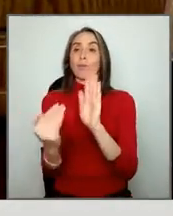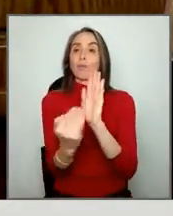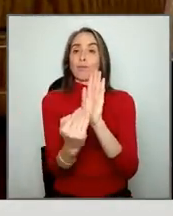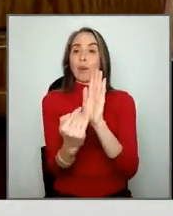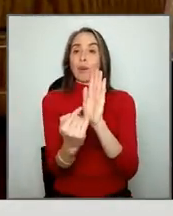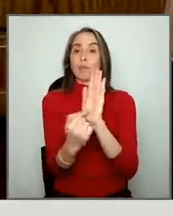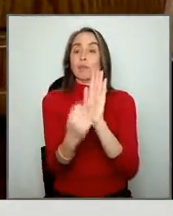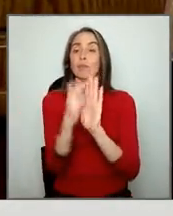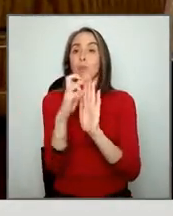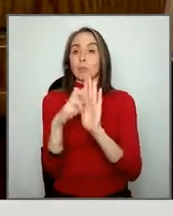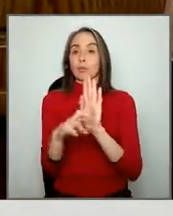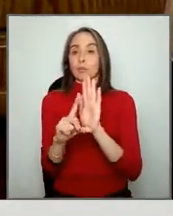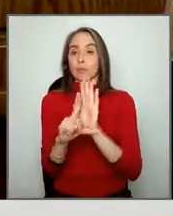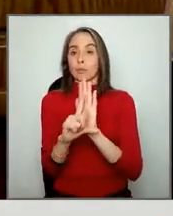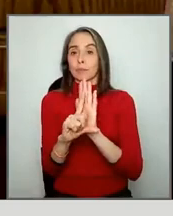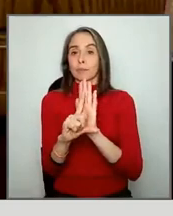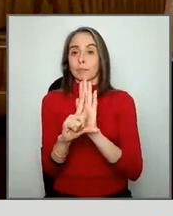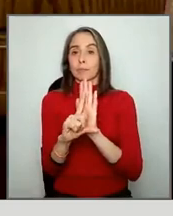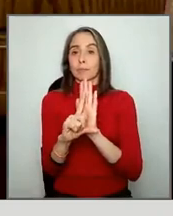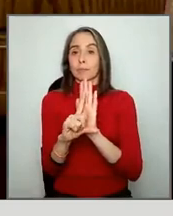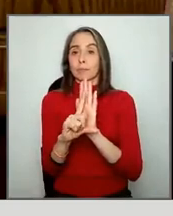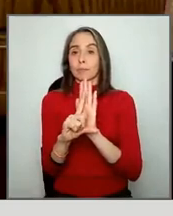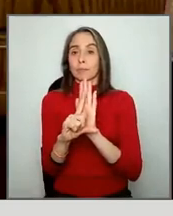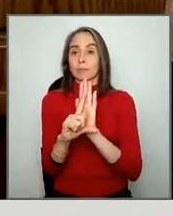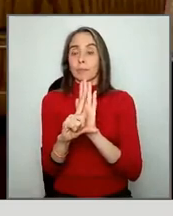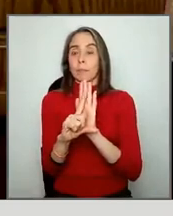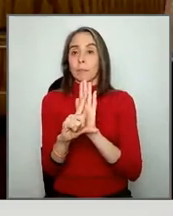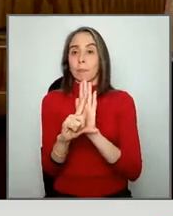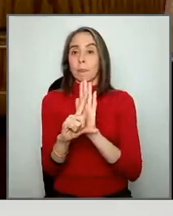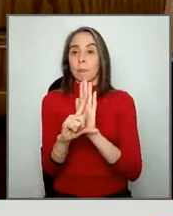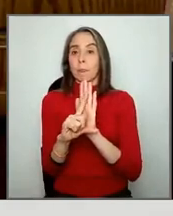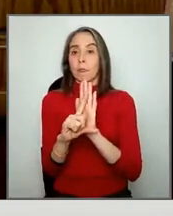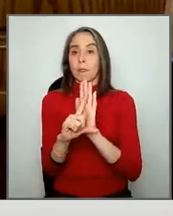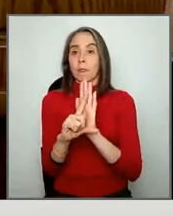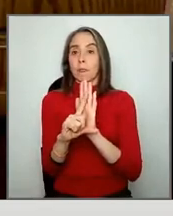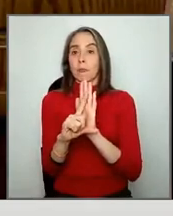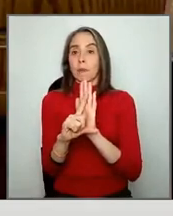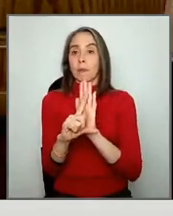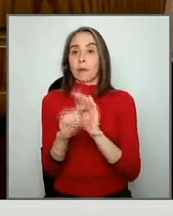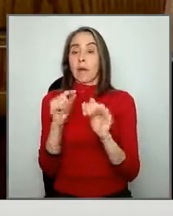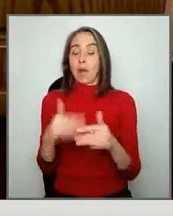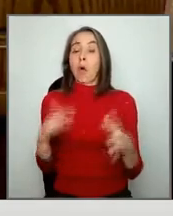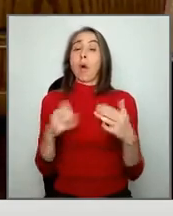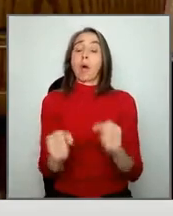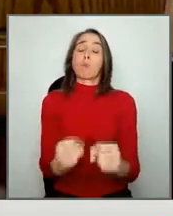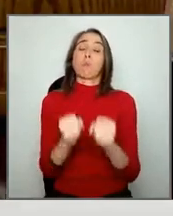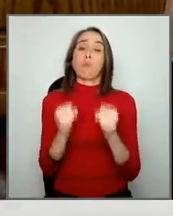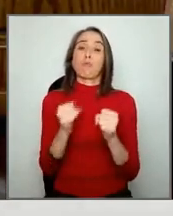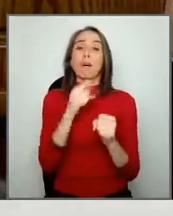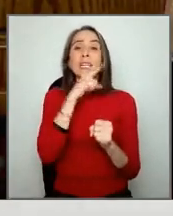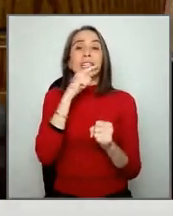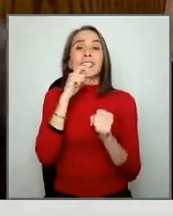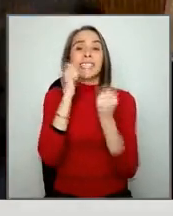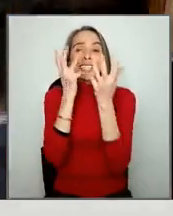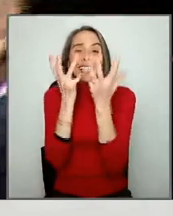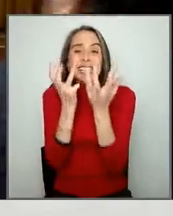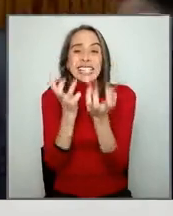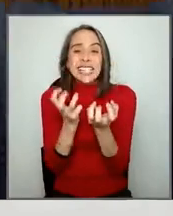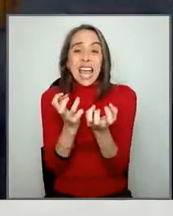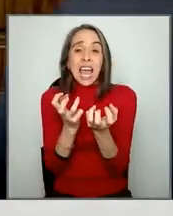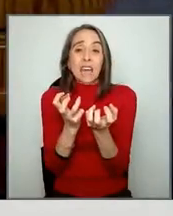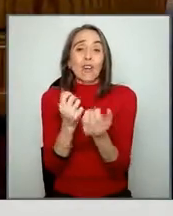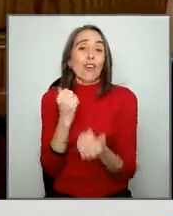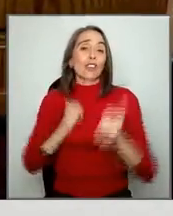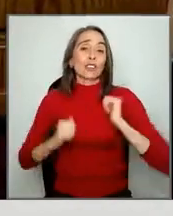legal en tiempos de despiada sequía que sufre todo el país especialmente también